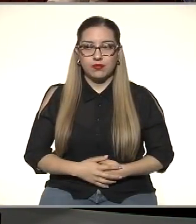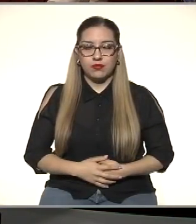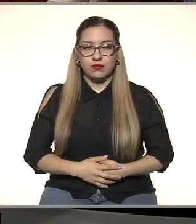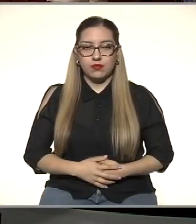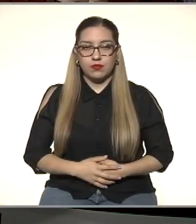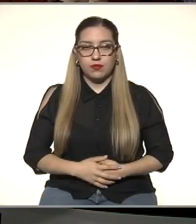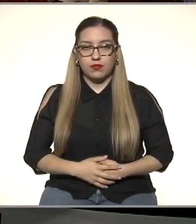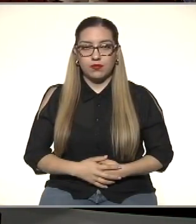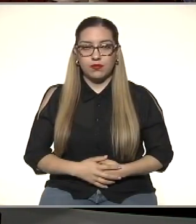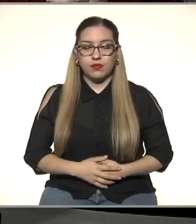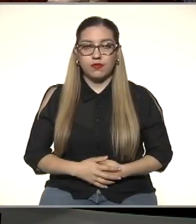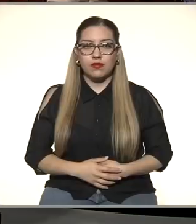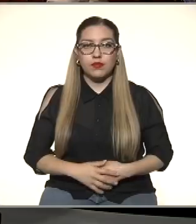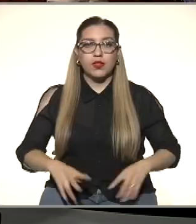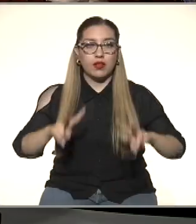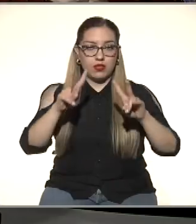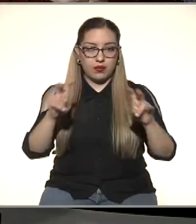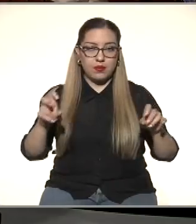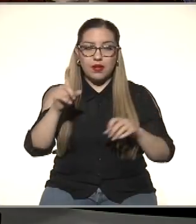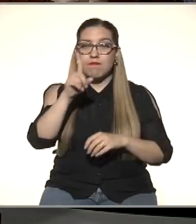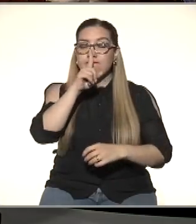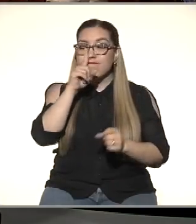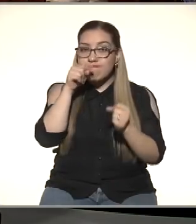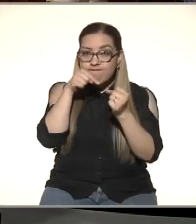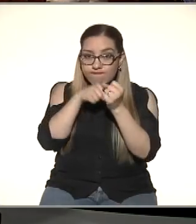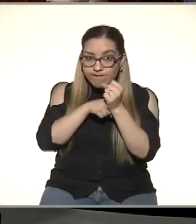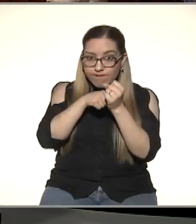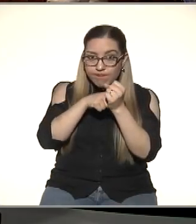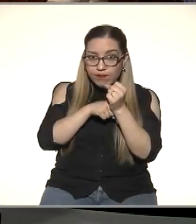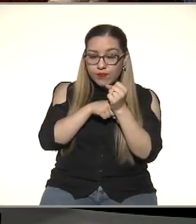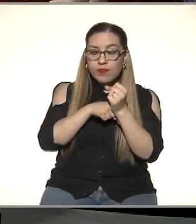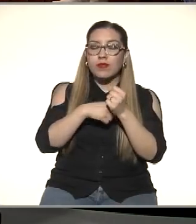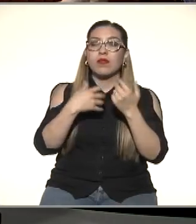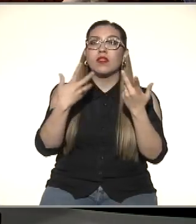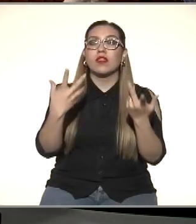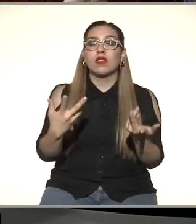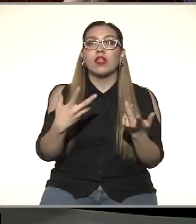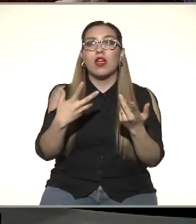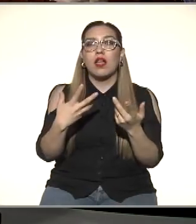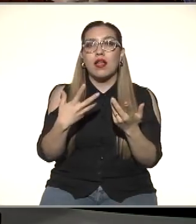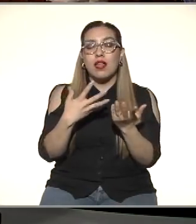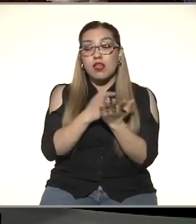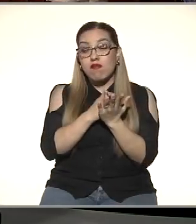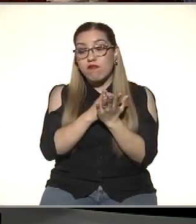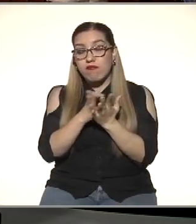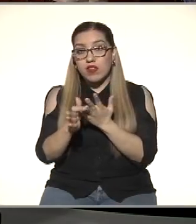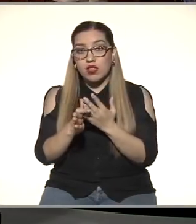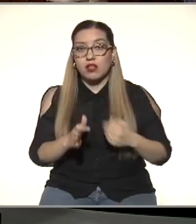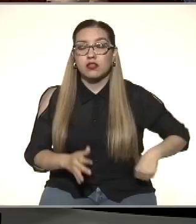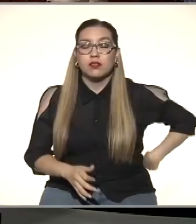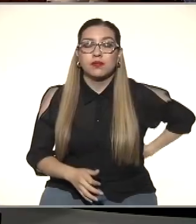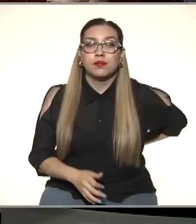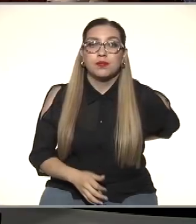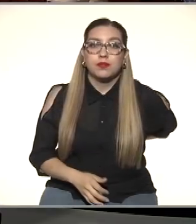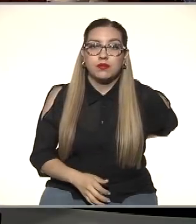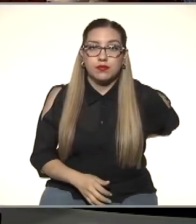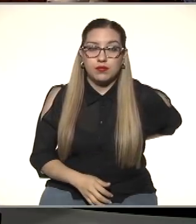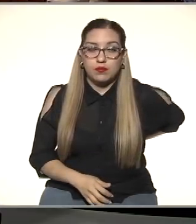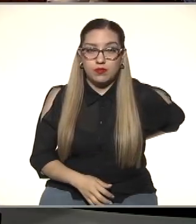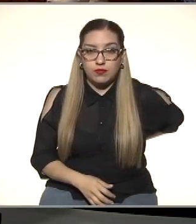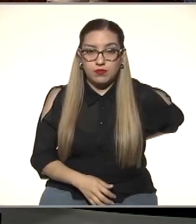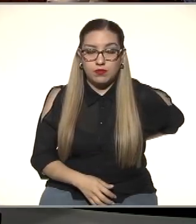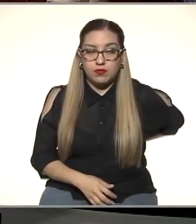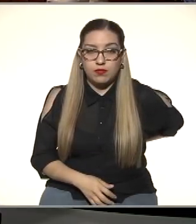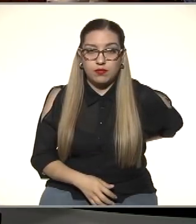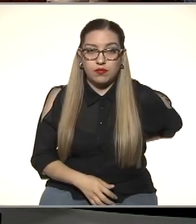comentamos hace ratito el tema del secreto, ¿no? La infidelidad trae como, digamos, junto con pegado, además